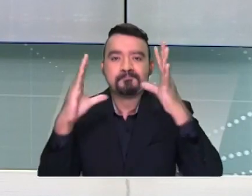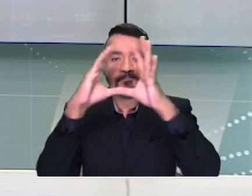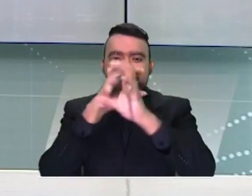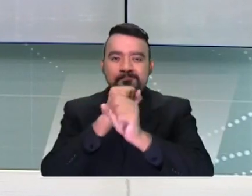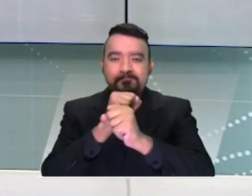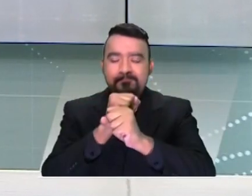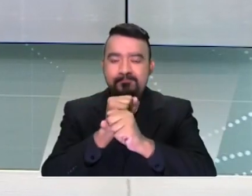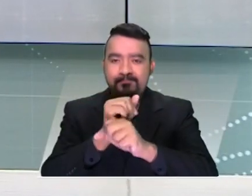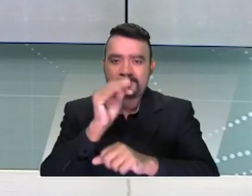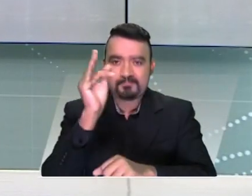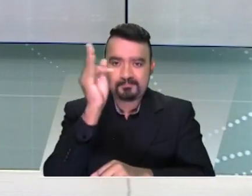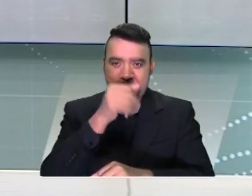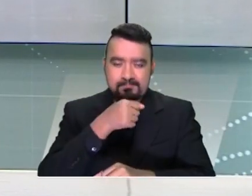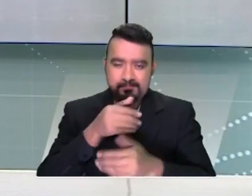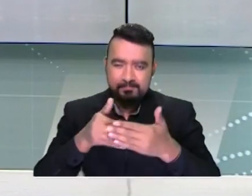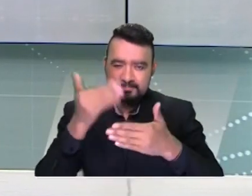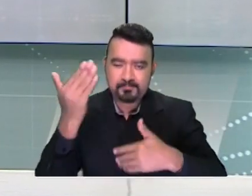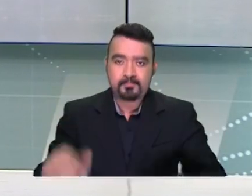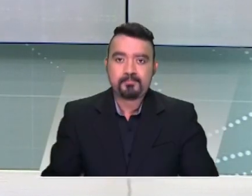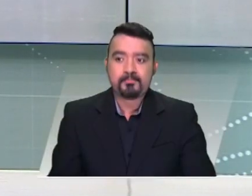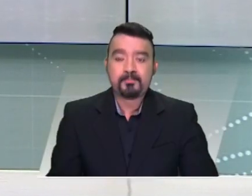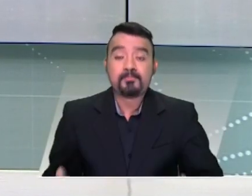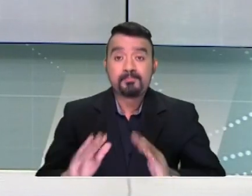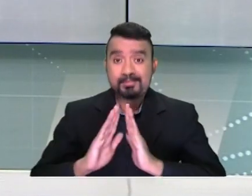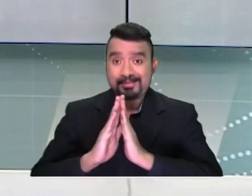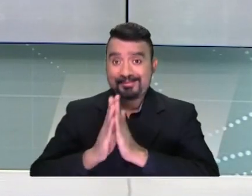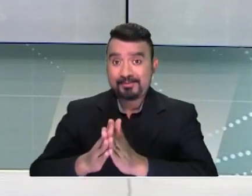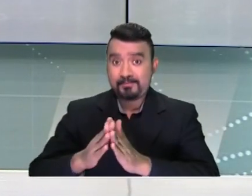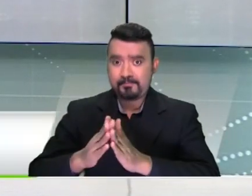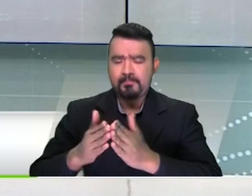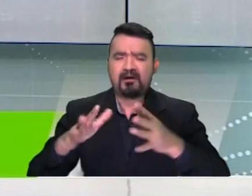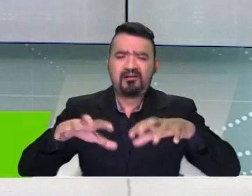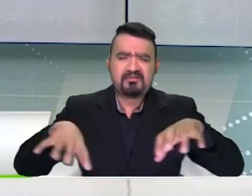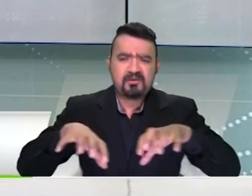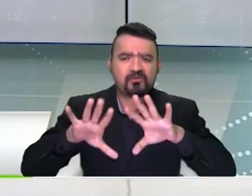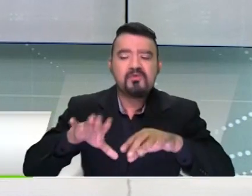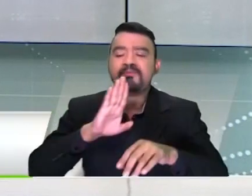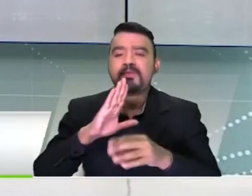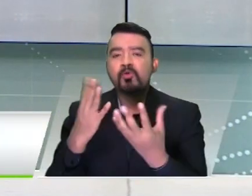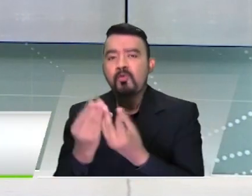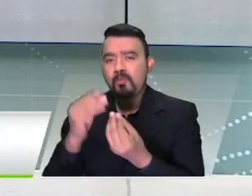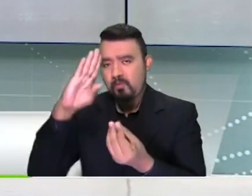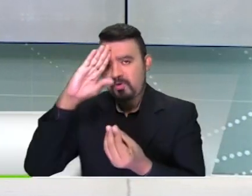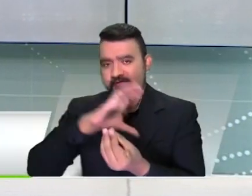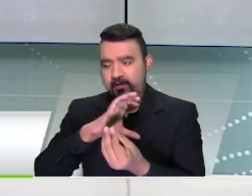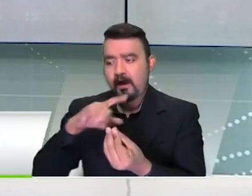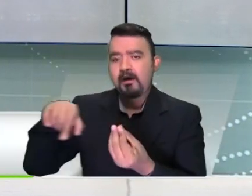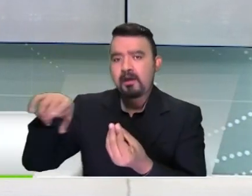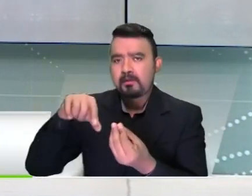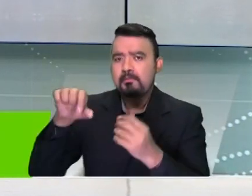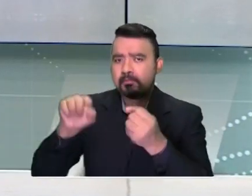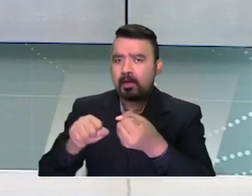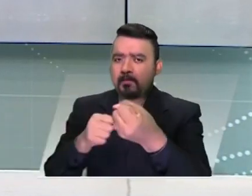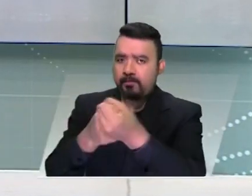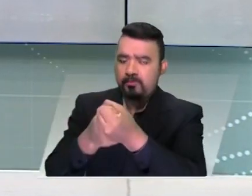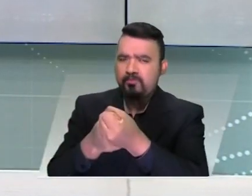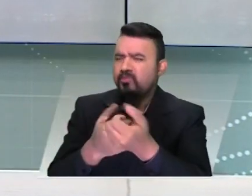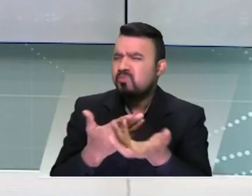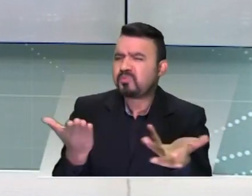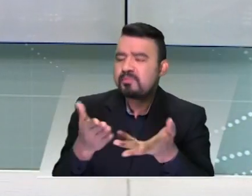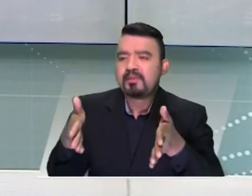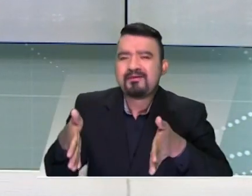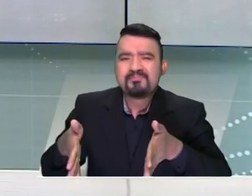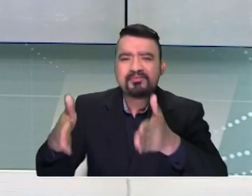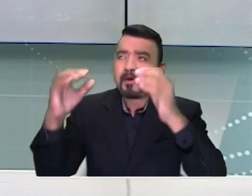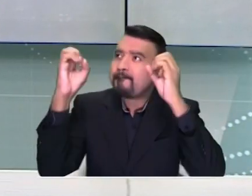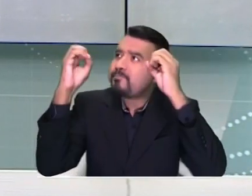Las actividades decembrinas contarán con un refuerzo de unidades de la Policía Nacional, especialmente en el alumbrado. Así lo anunció el mayor